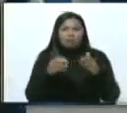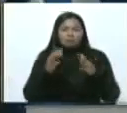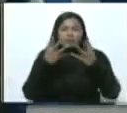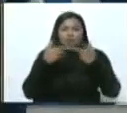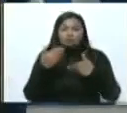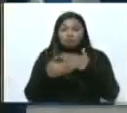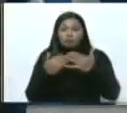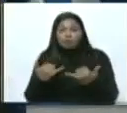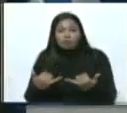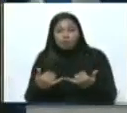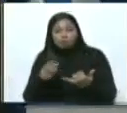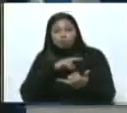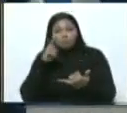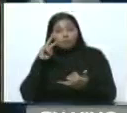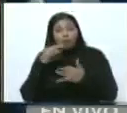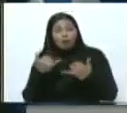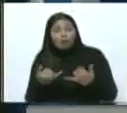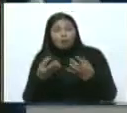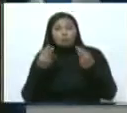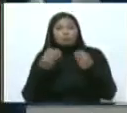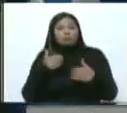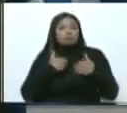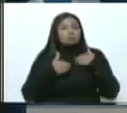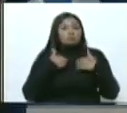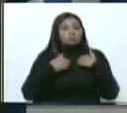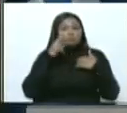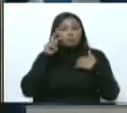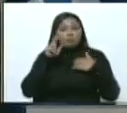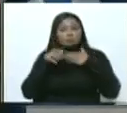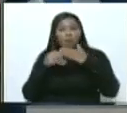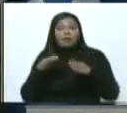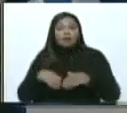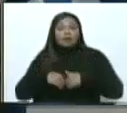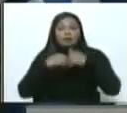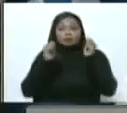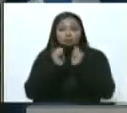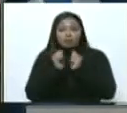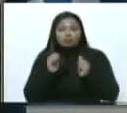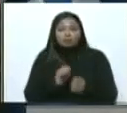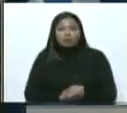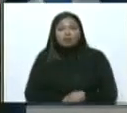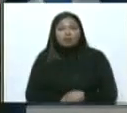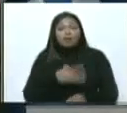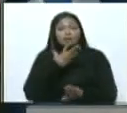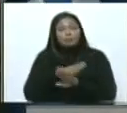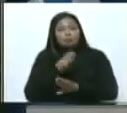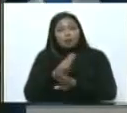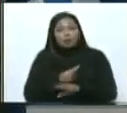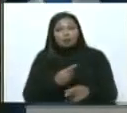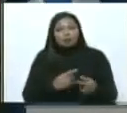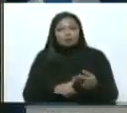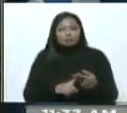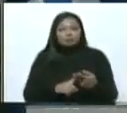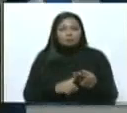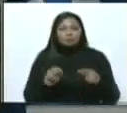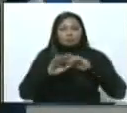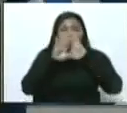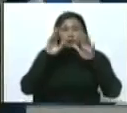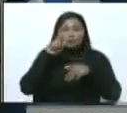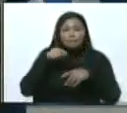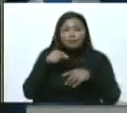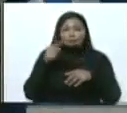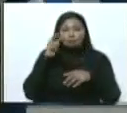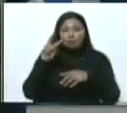industria. Particularmente estamos viendo con mucha preocupación esto en Anzoátegui, en Monaga, y obviamente también,